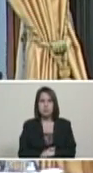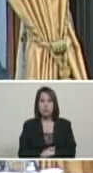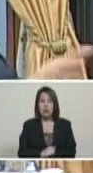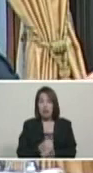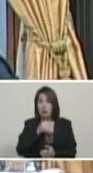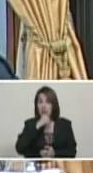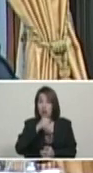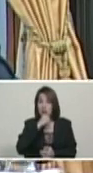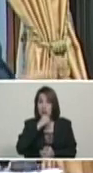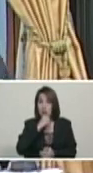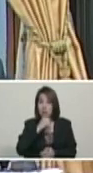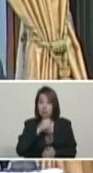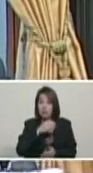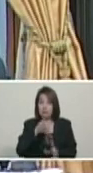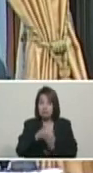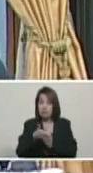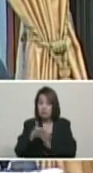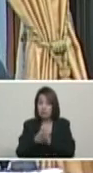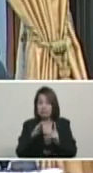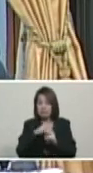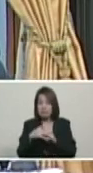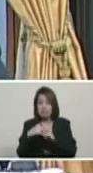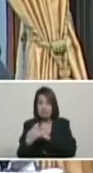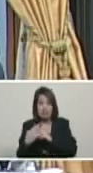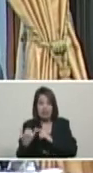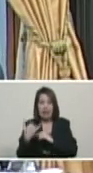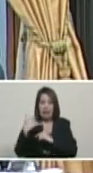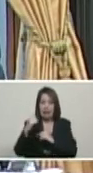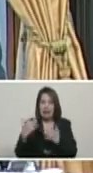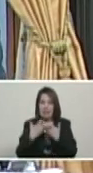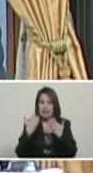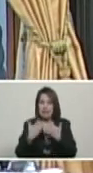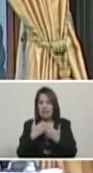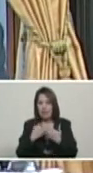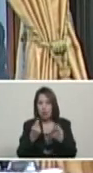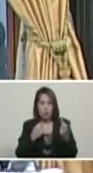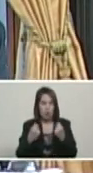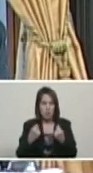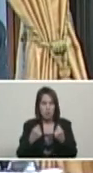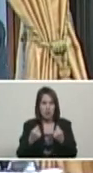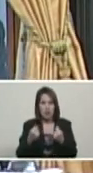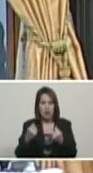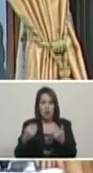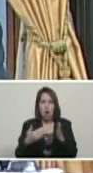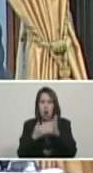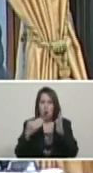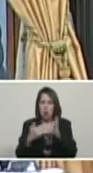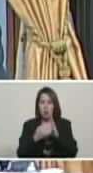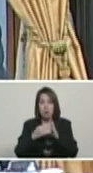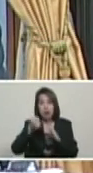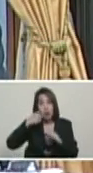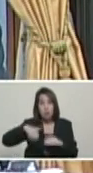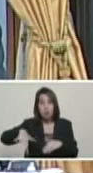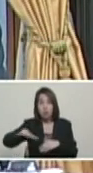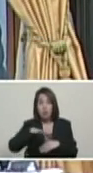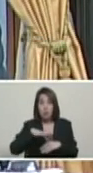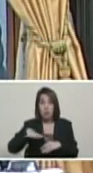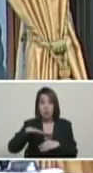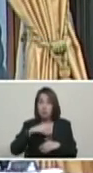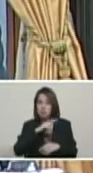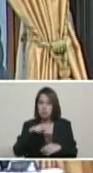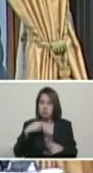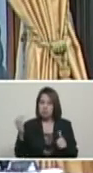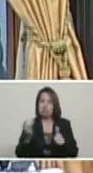Mientras prevalezca toda esta circunstancia de intensa guerra económica contra el pueblo, nosotros hemos logrado este